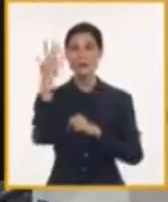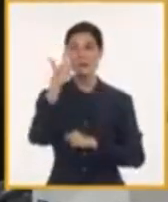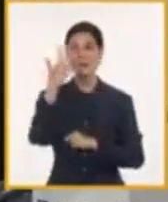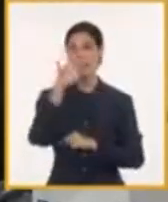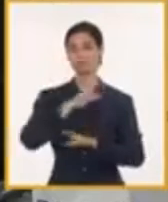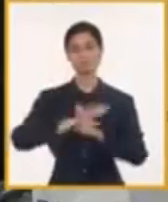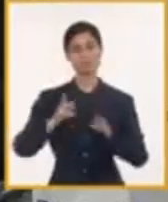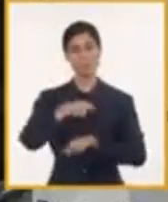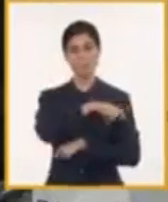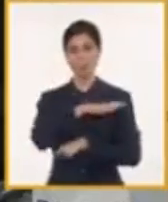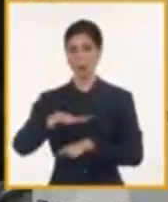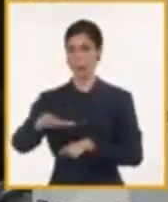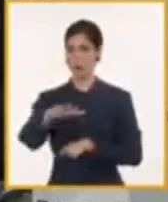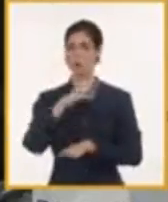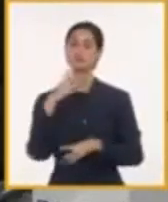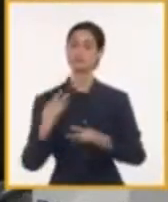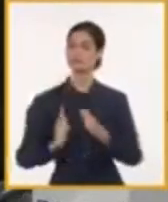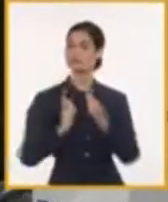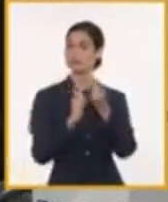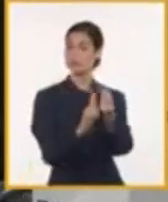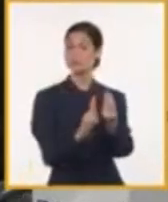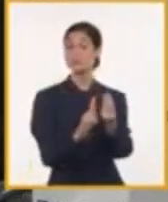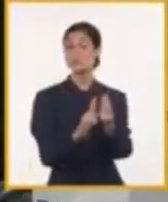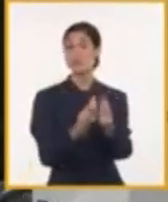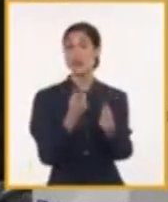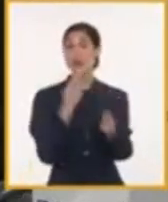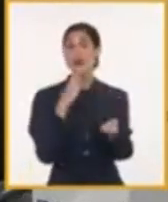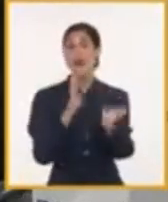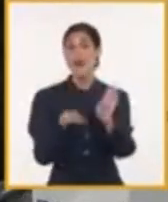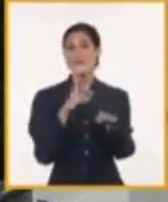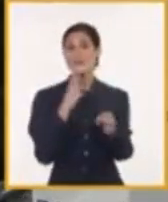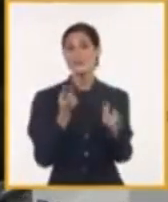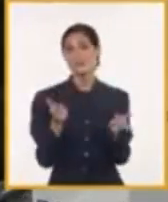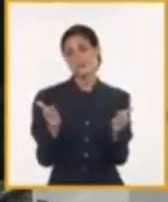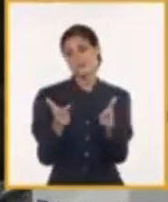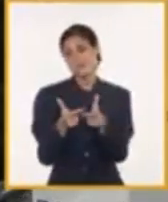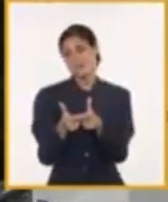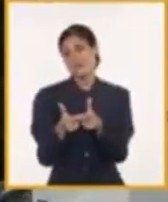de la población. Que es insuficiente, sabemos que es insuficiente. Que